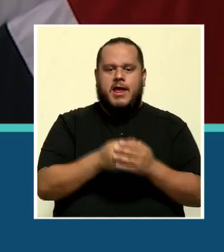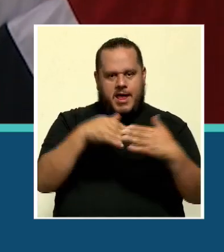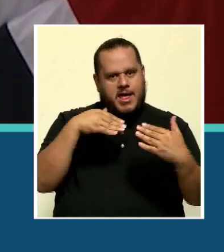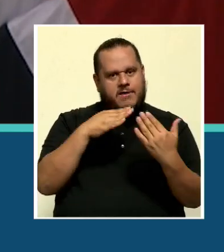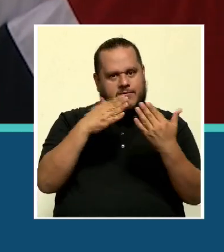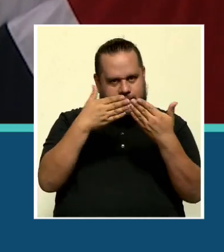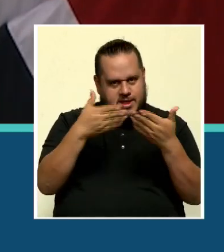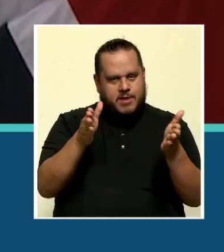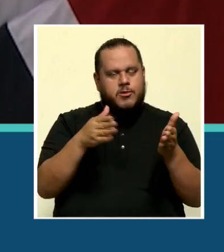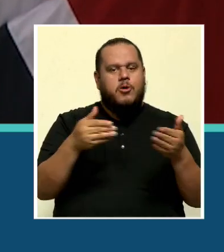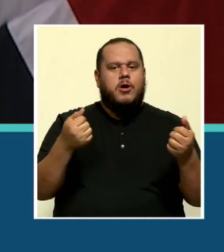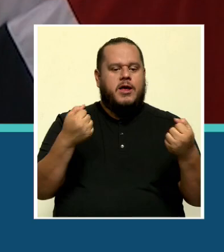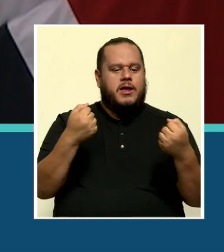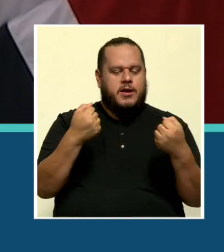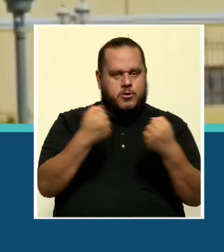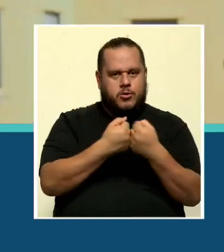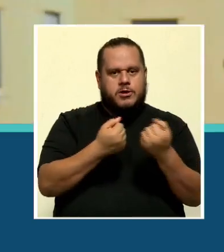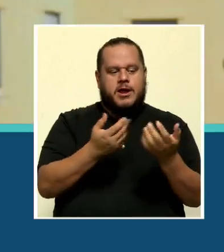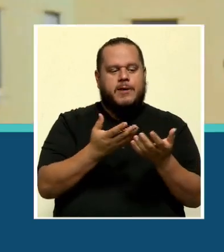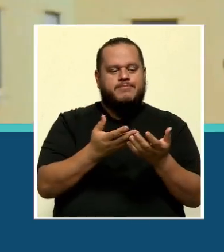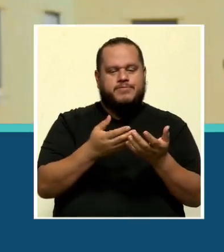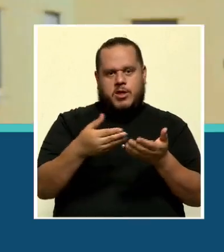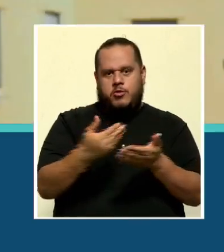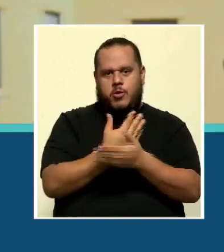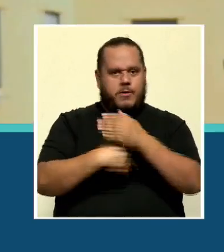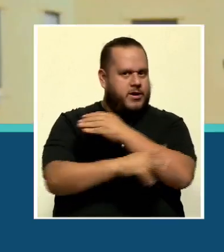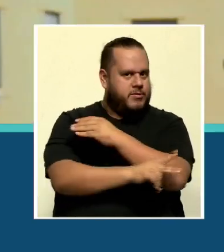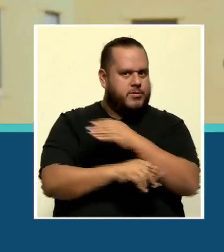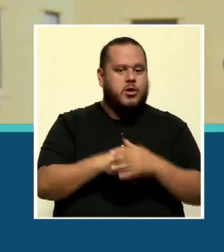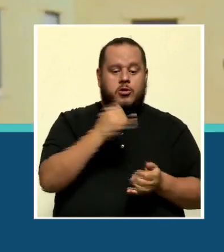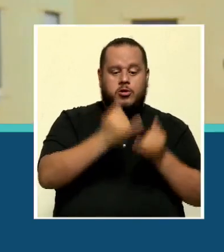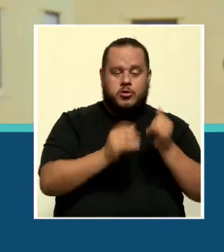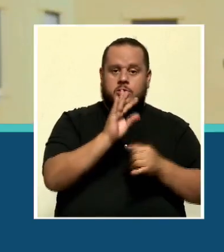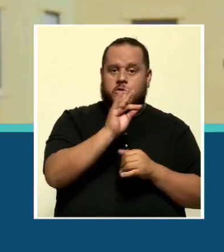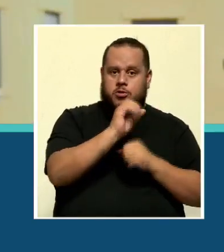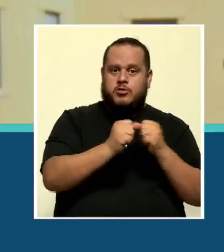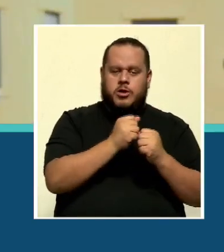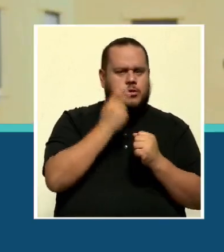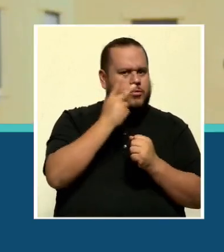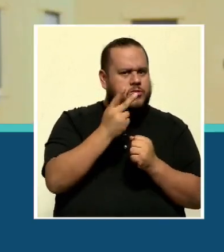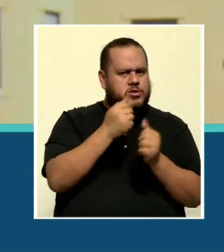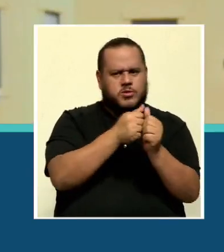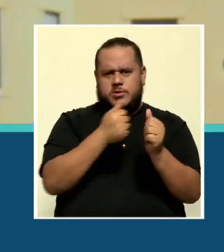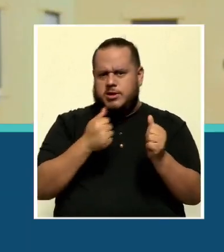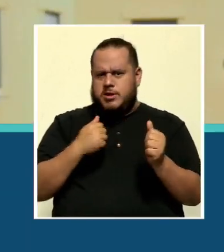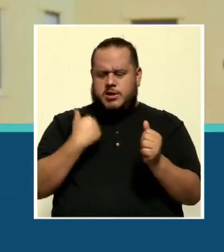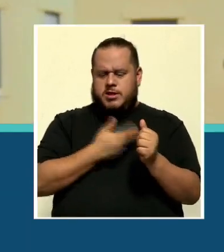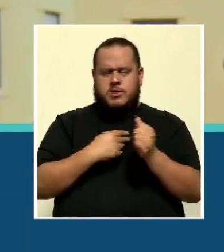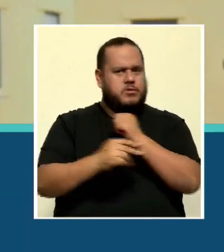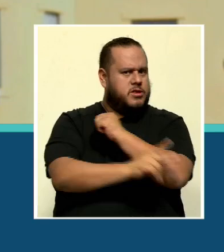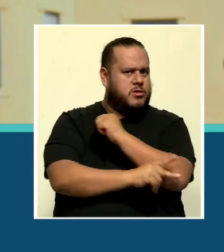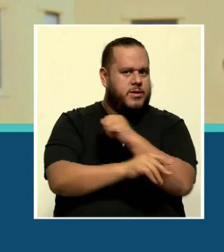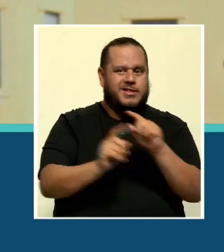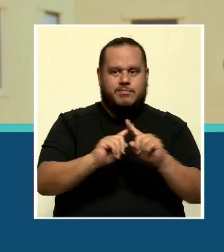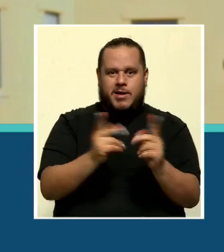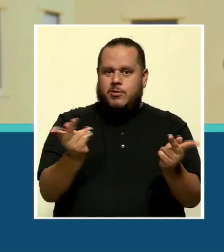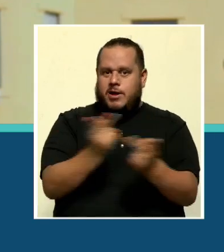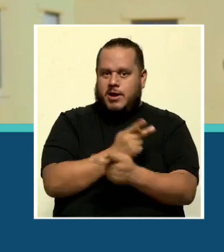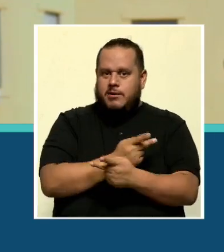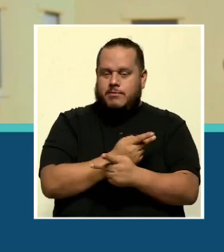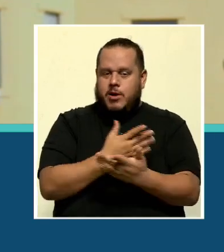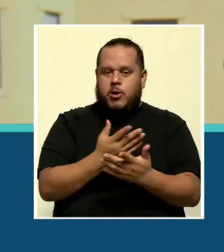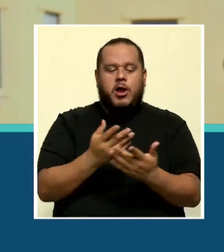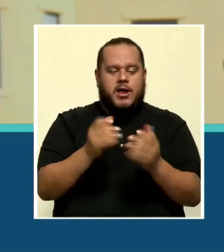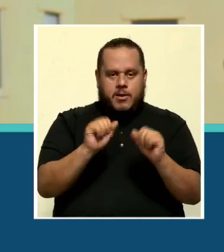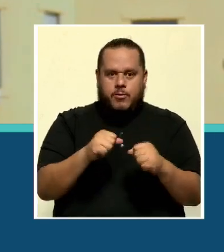Amplio contra Nueva República. En los últimos 8 años hemos visto un deterioro terrible de nuestro país, pero el peor final posible